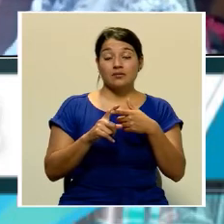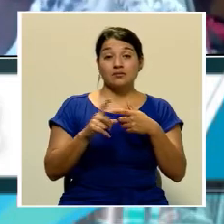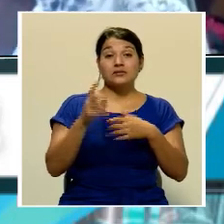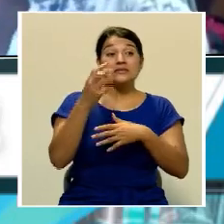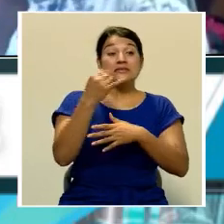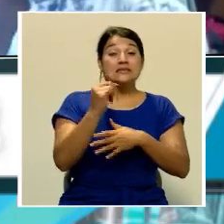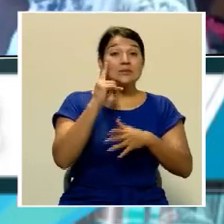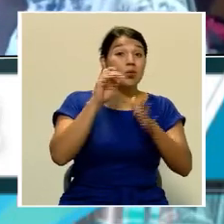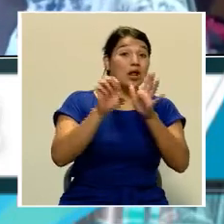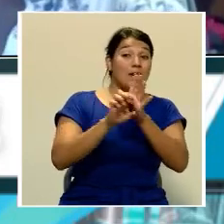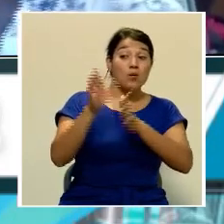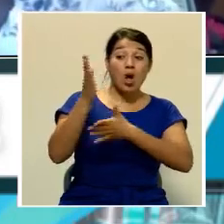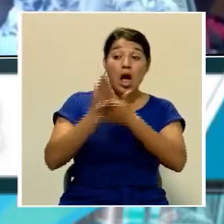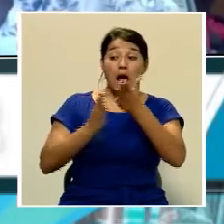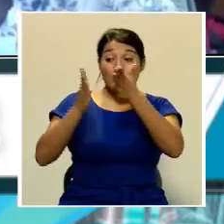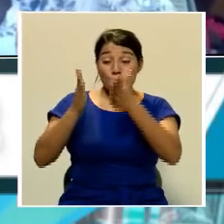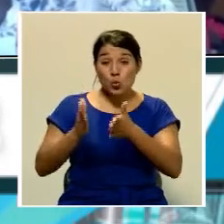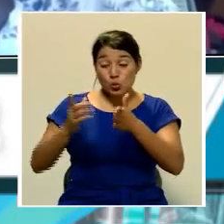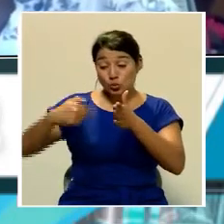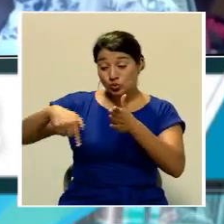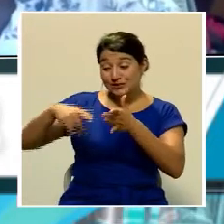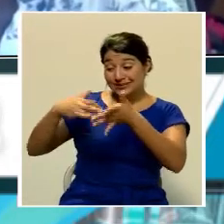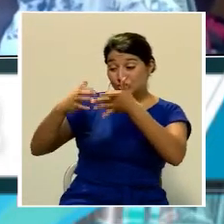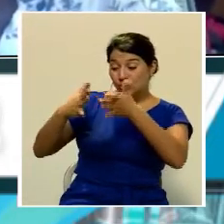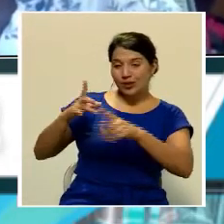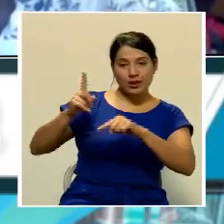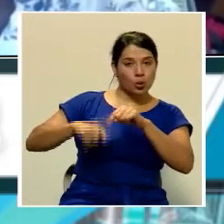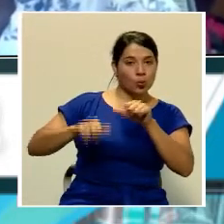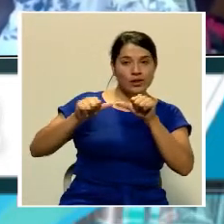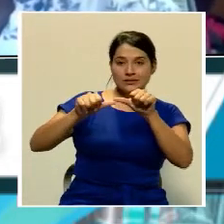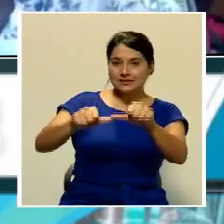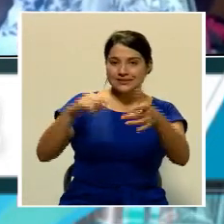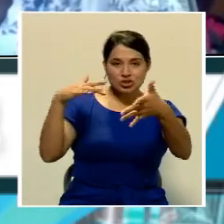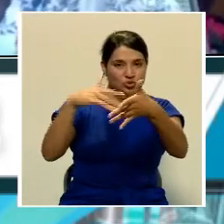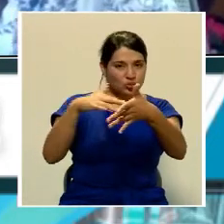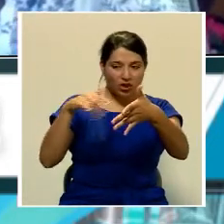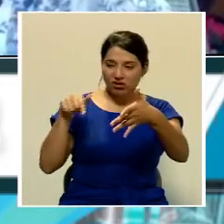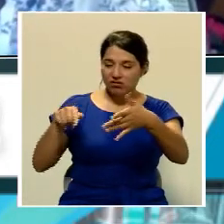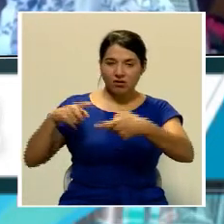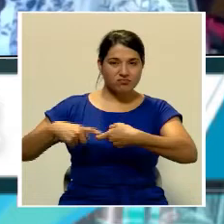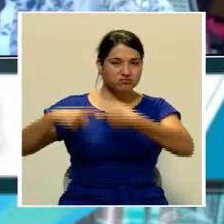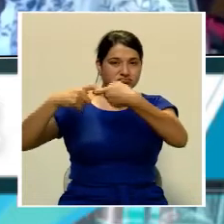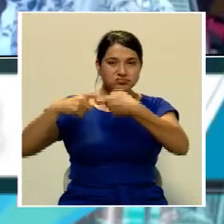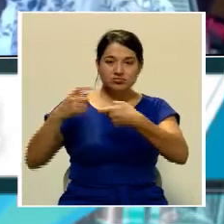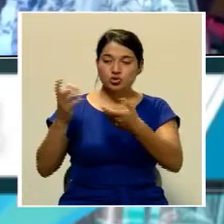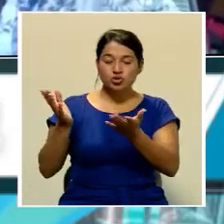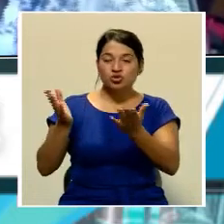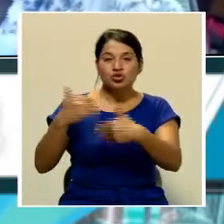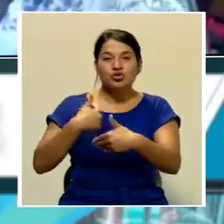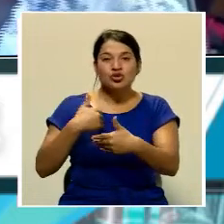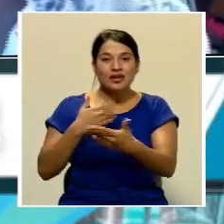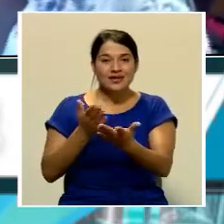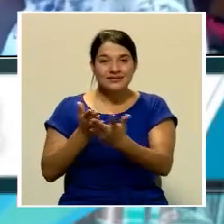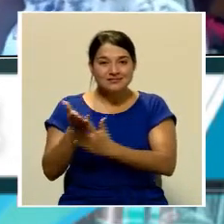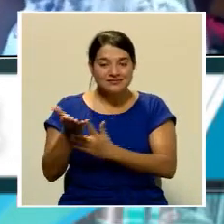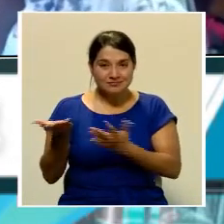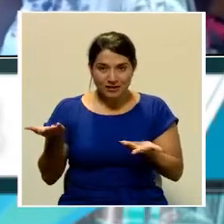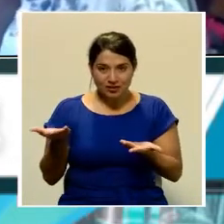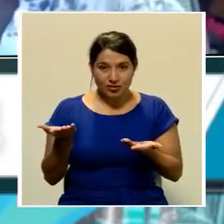continuidad menos posible, digamos, de menor calidad, ¿verdad?, porque están solo conectándose por